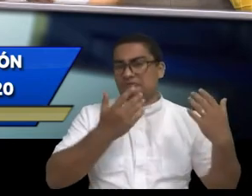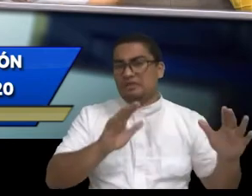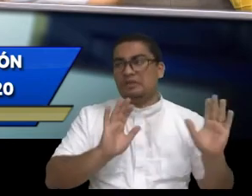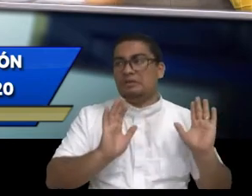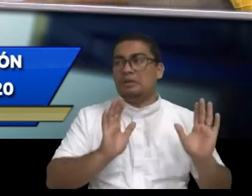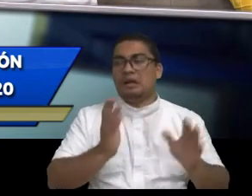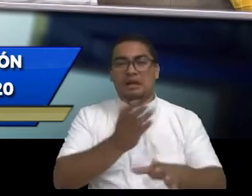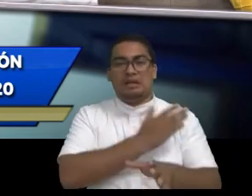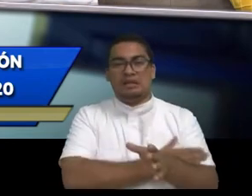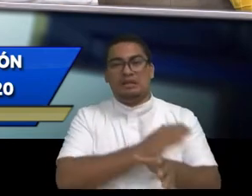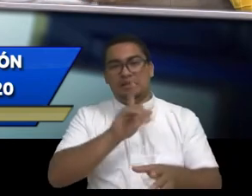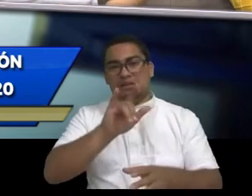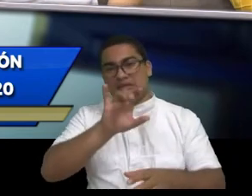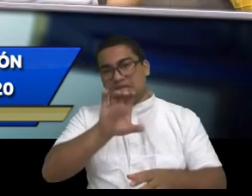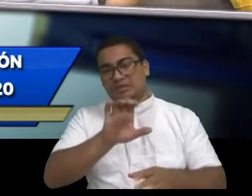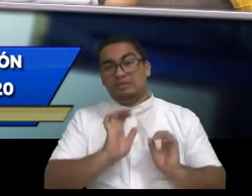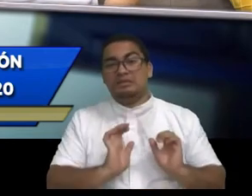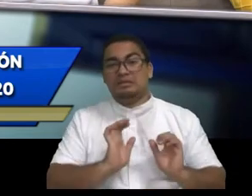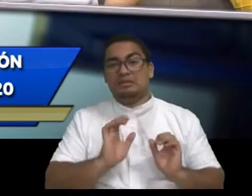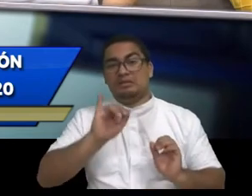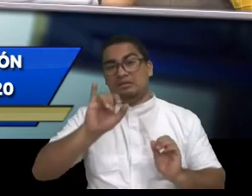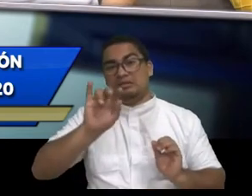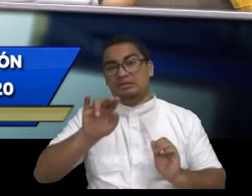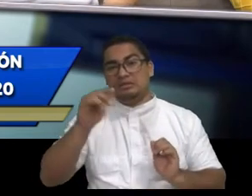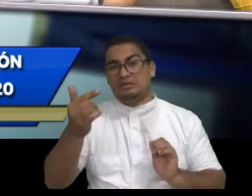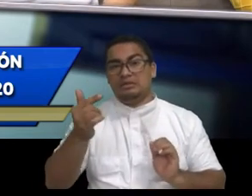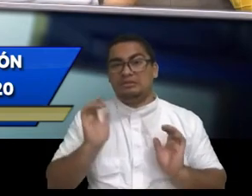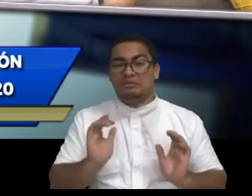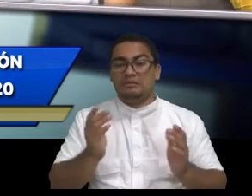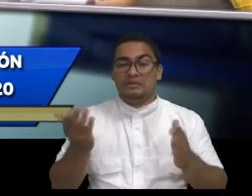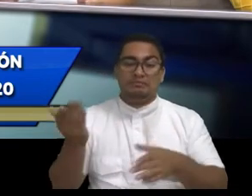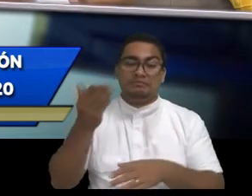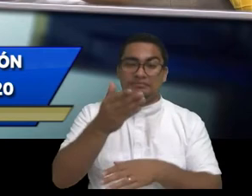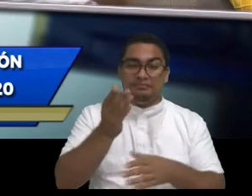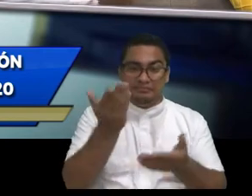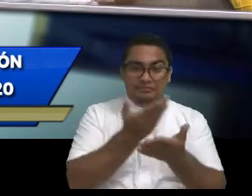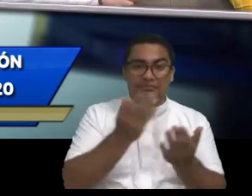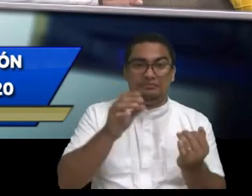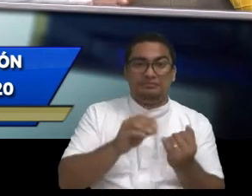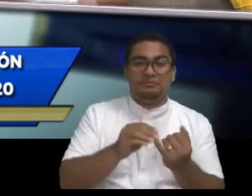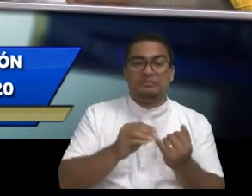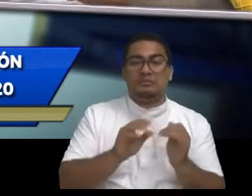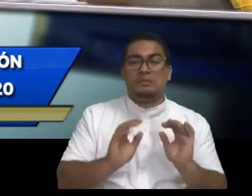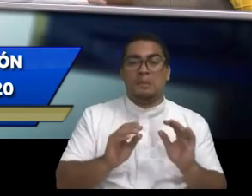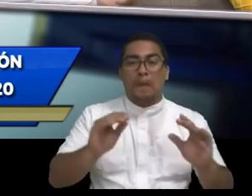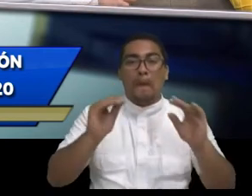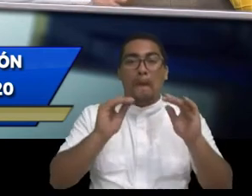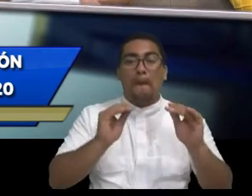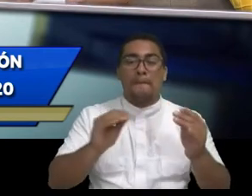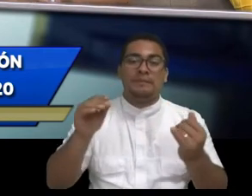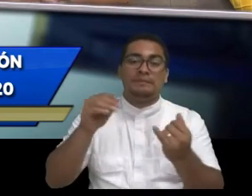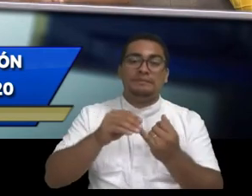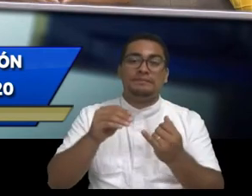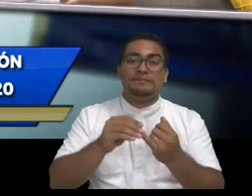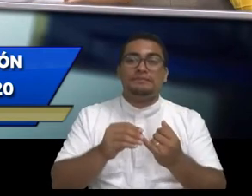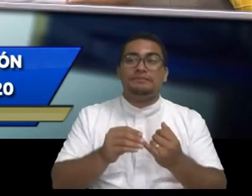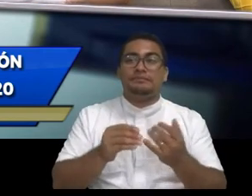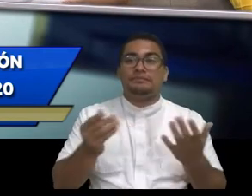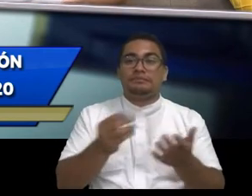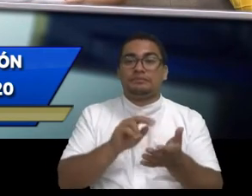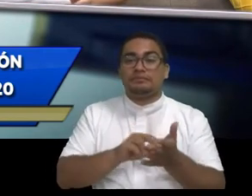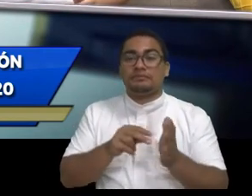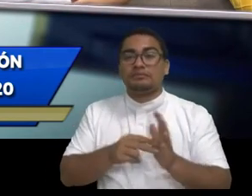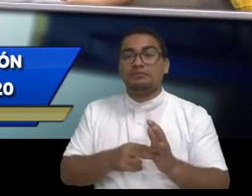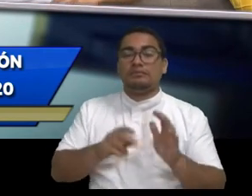ingeniería una licenciatura y van a estudiar una carrera técnica para entonces ese paso por la educación técnica desde edades tempranas que te